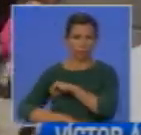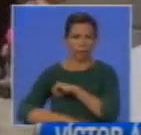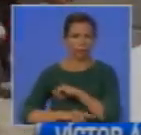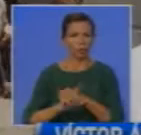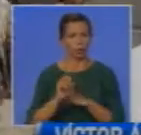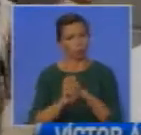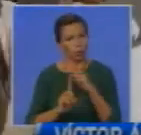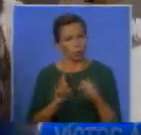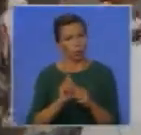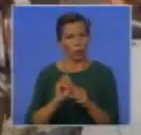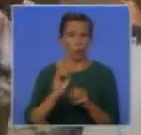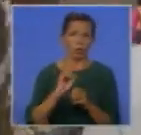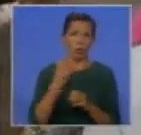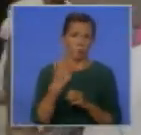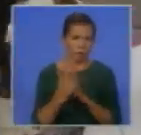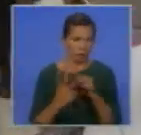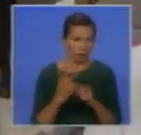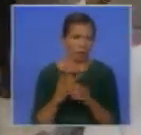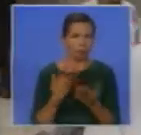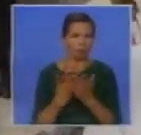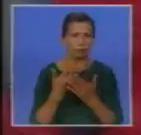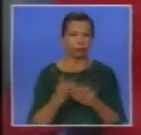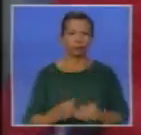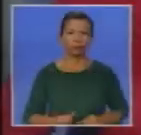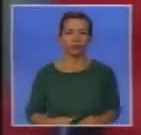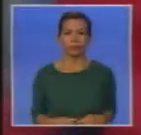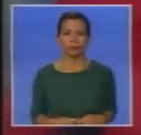de 1 a 3 años. Hasta ahí es el artículo.